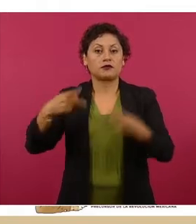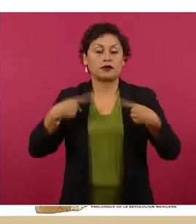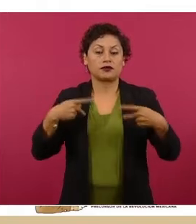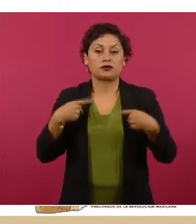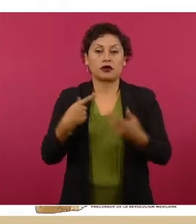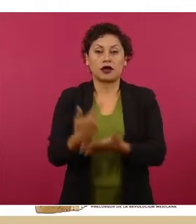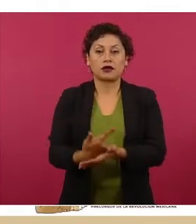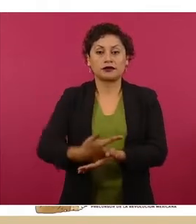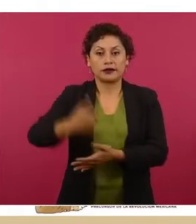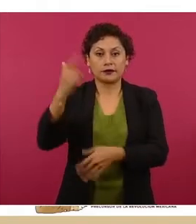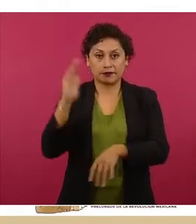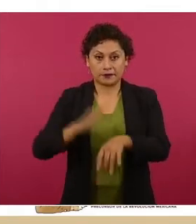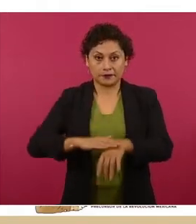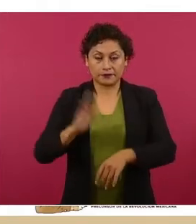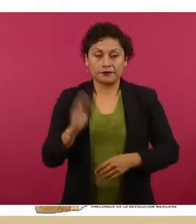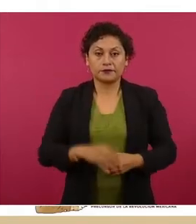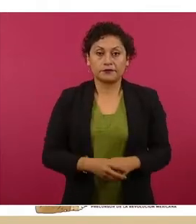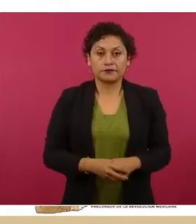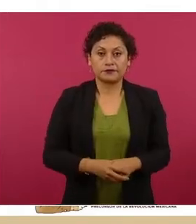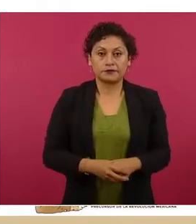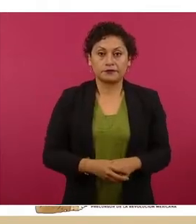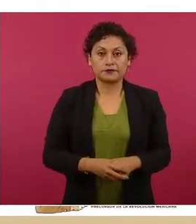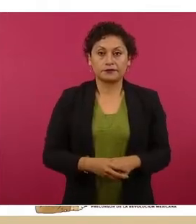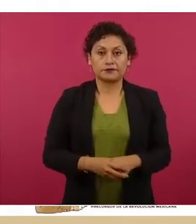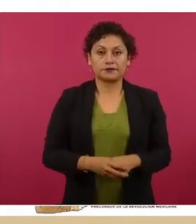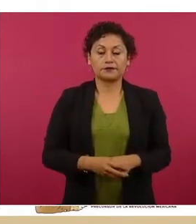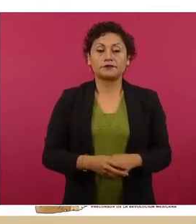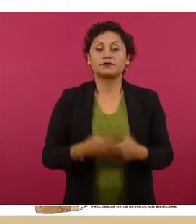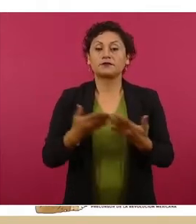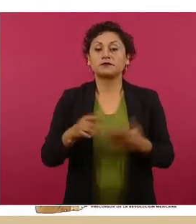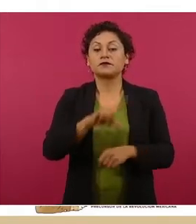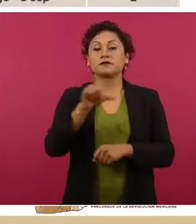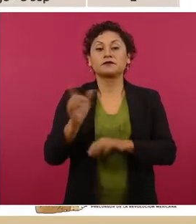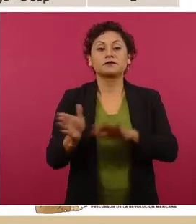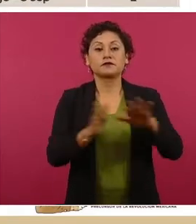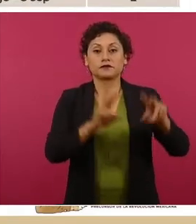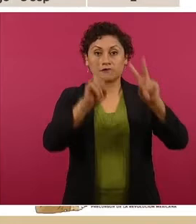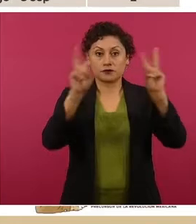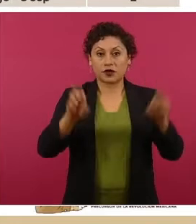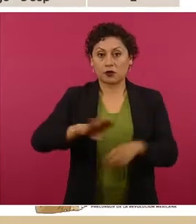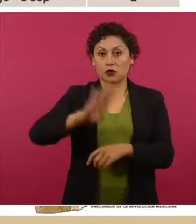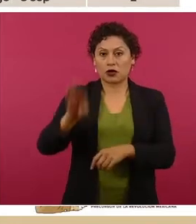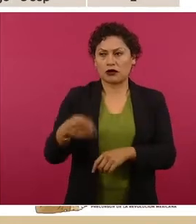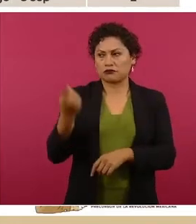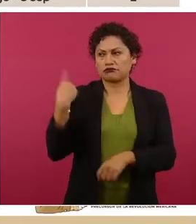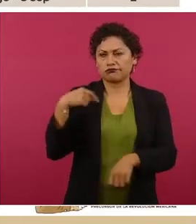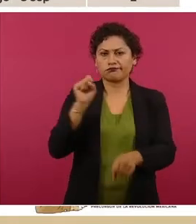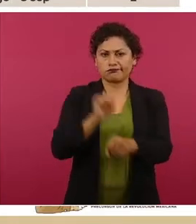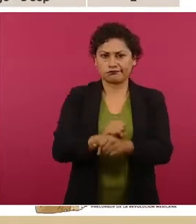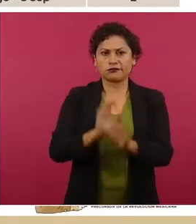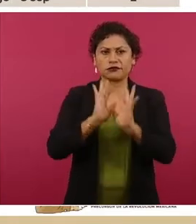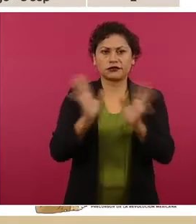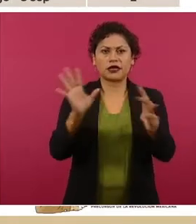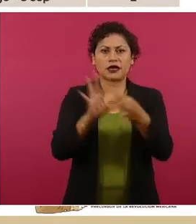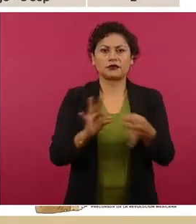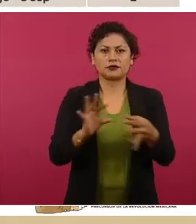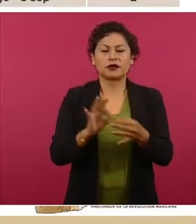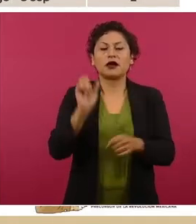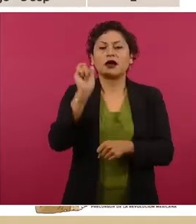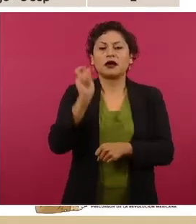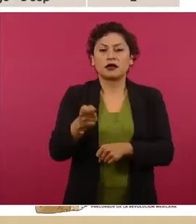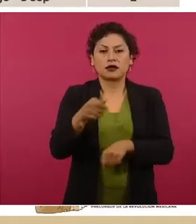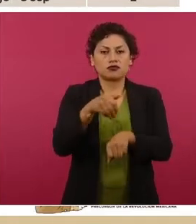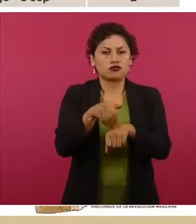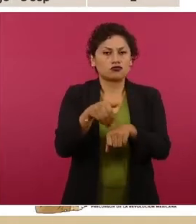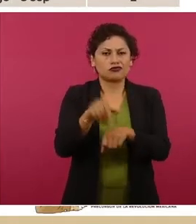enfermas. Y en la mortalidad, también desde la semana pasada ya habíamos anunciado, estamos ya en cifras muy